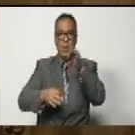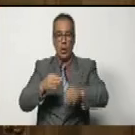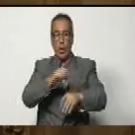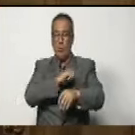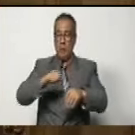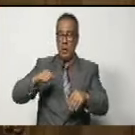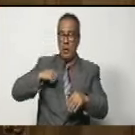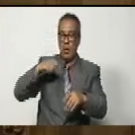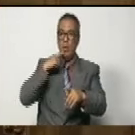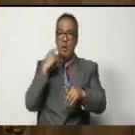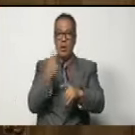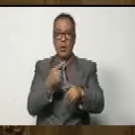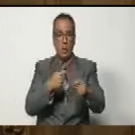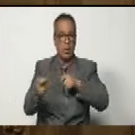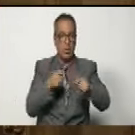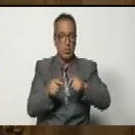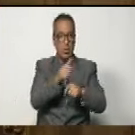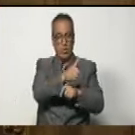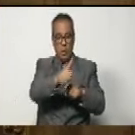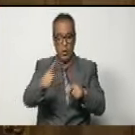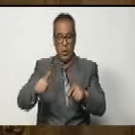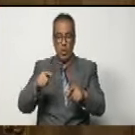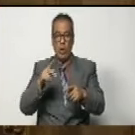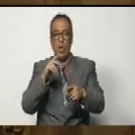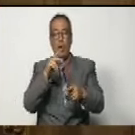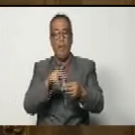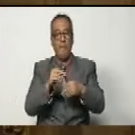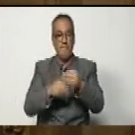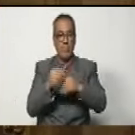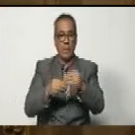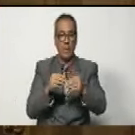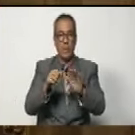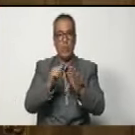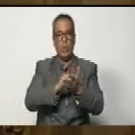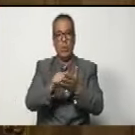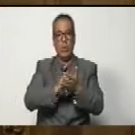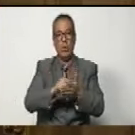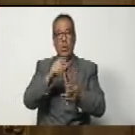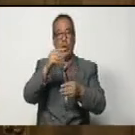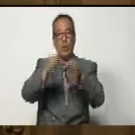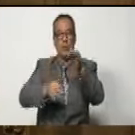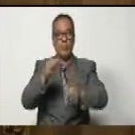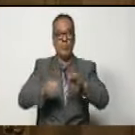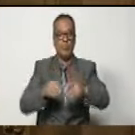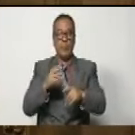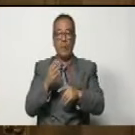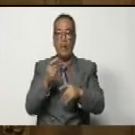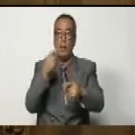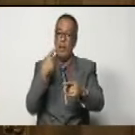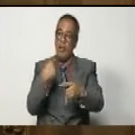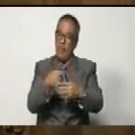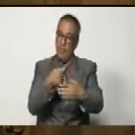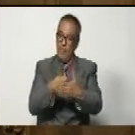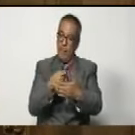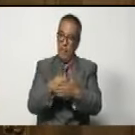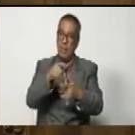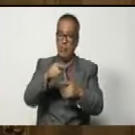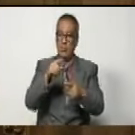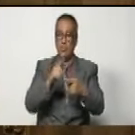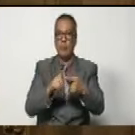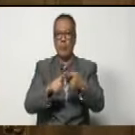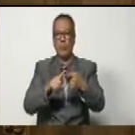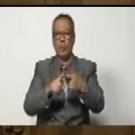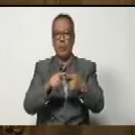privado sin perjuicio de las acciones particulares o de oficio contempladas en ordenamiento jurídico. Las sanciones a aplicarse serán las